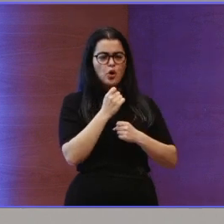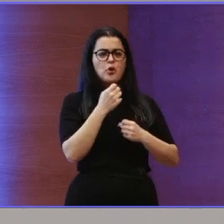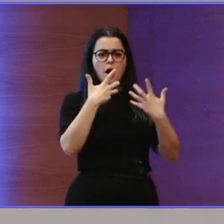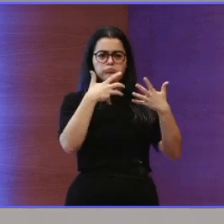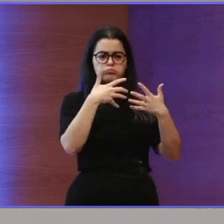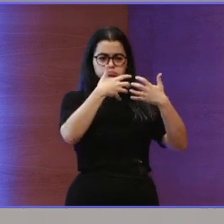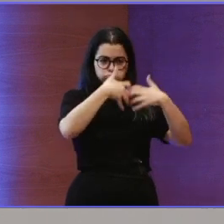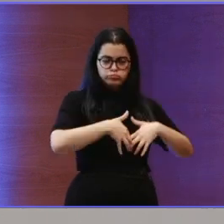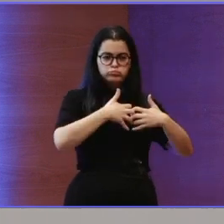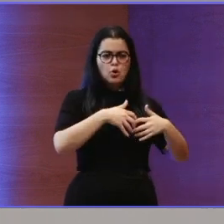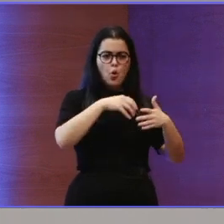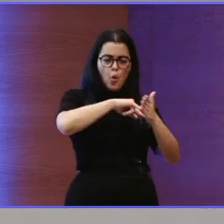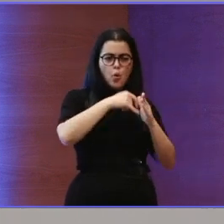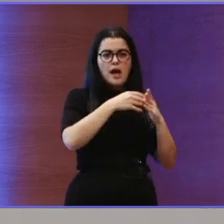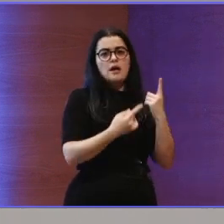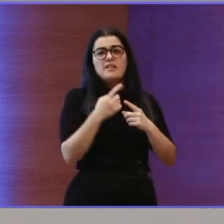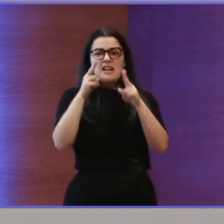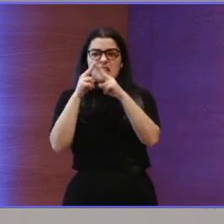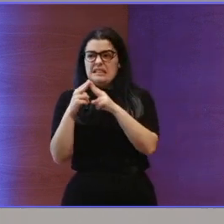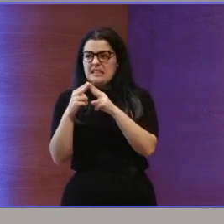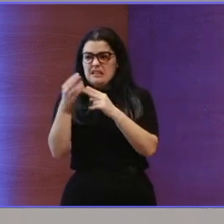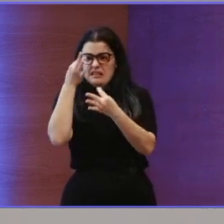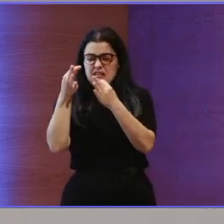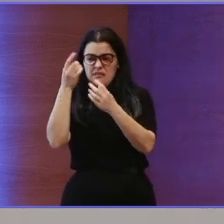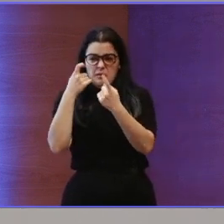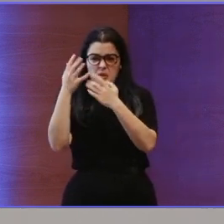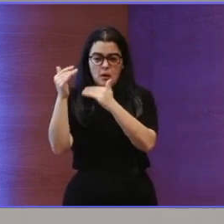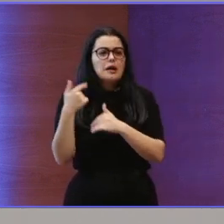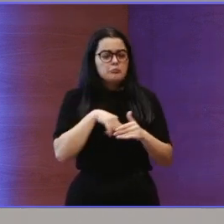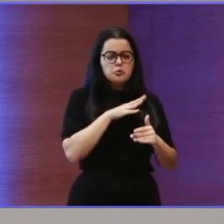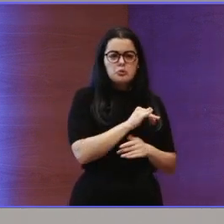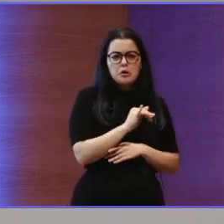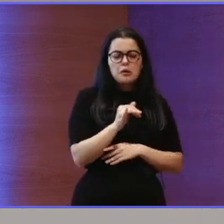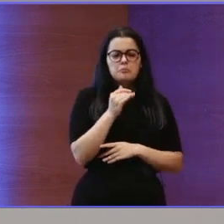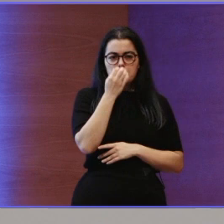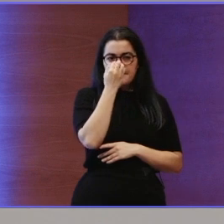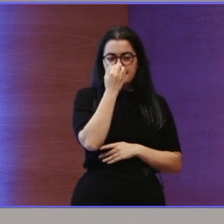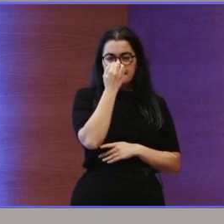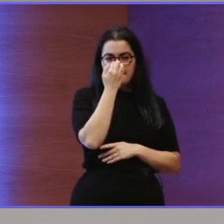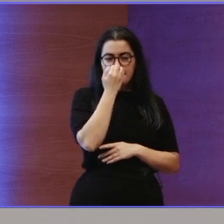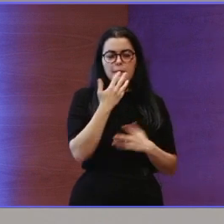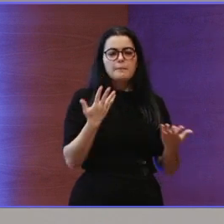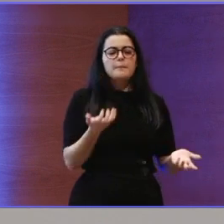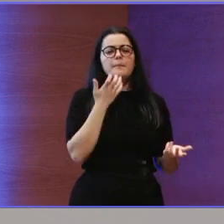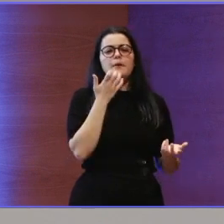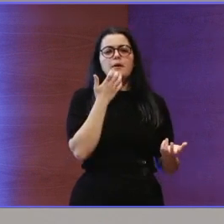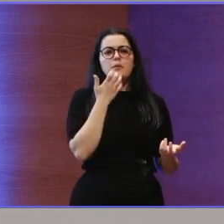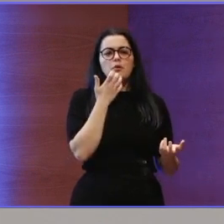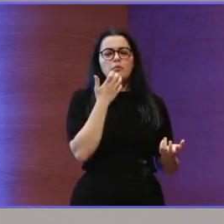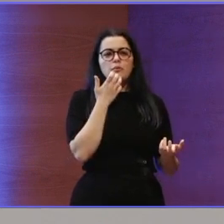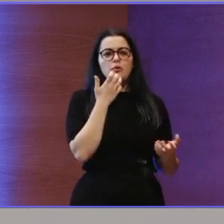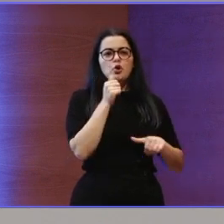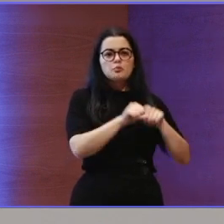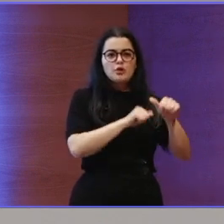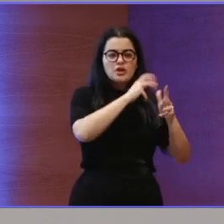quizá de población que no sale en las estadísticas y que si está puentes Bueno yo creo que esa Cómo cómo poder hacer esa interoperabilidad de los